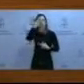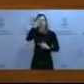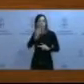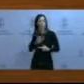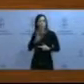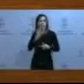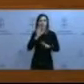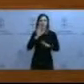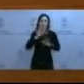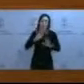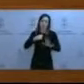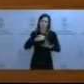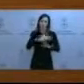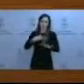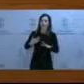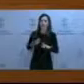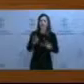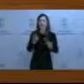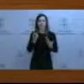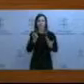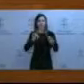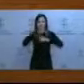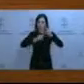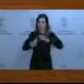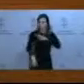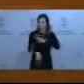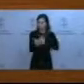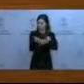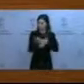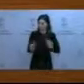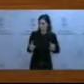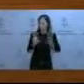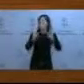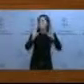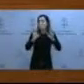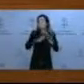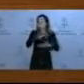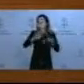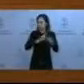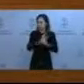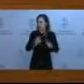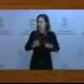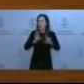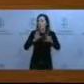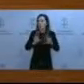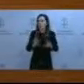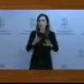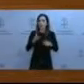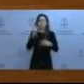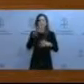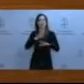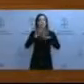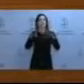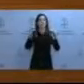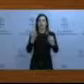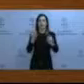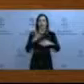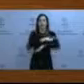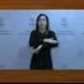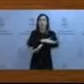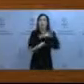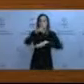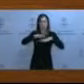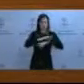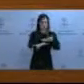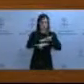ninguna polémica, pero, vamos, es tan evidente que el Gobierno las ha incumplido como tan evidente